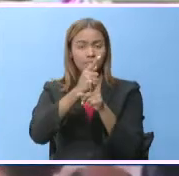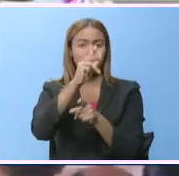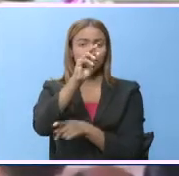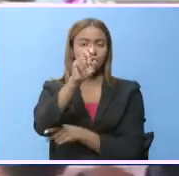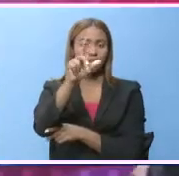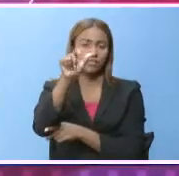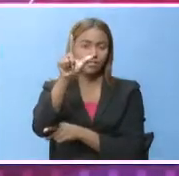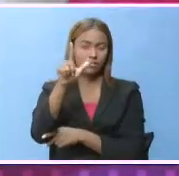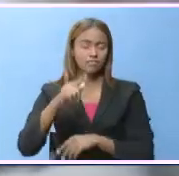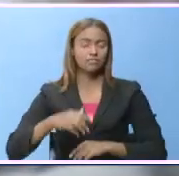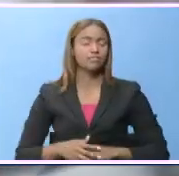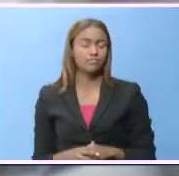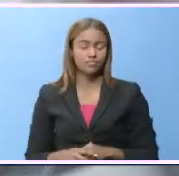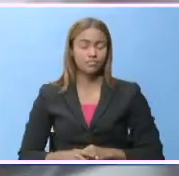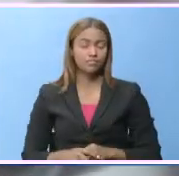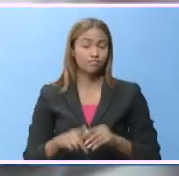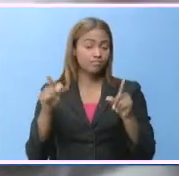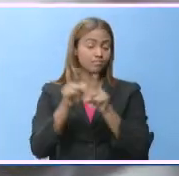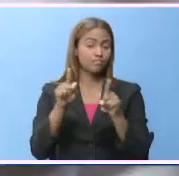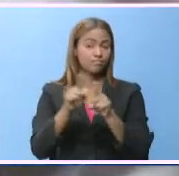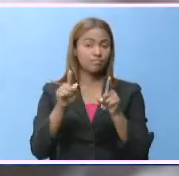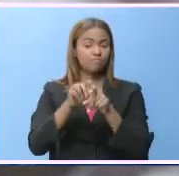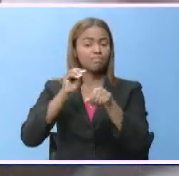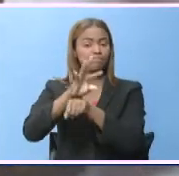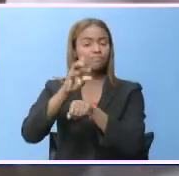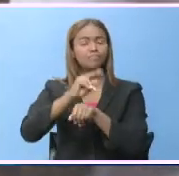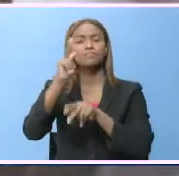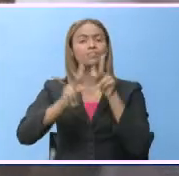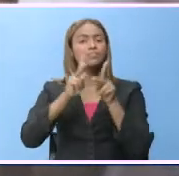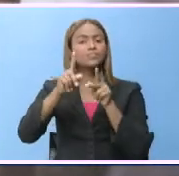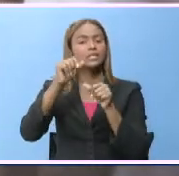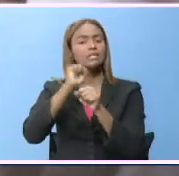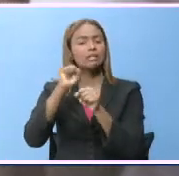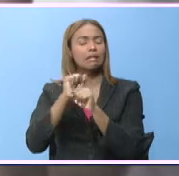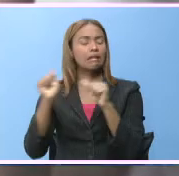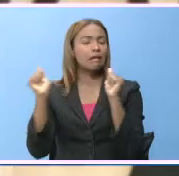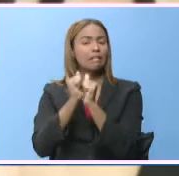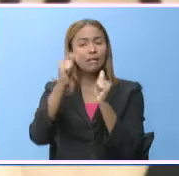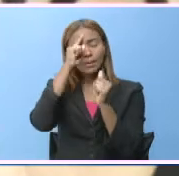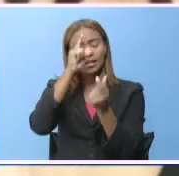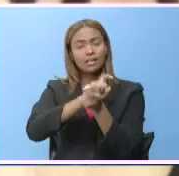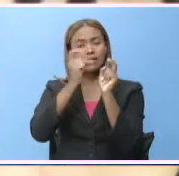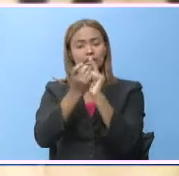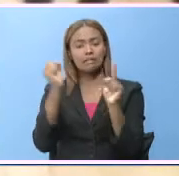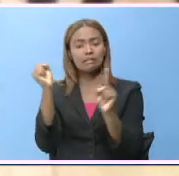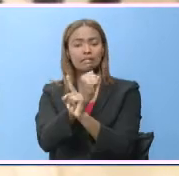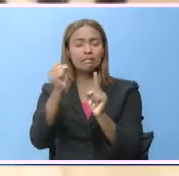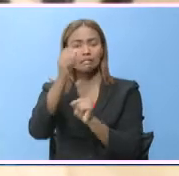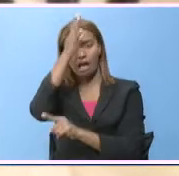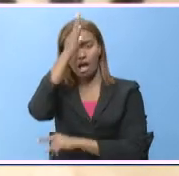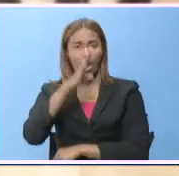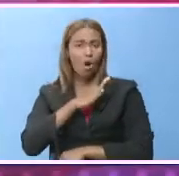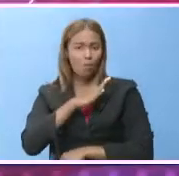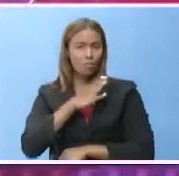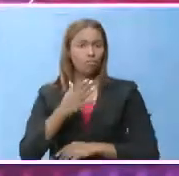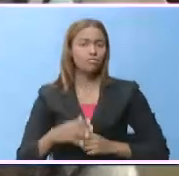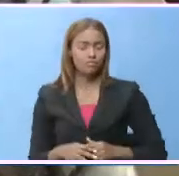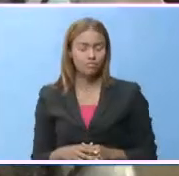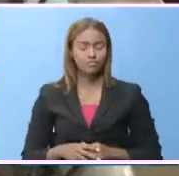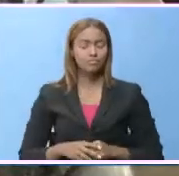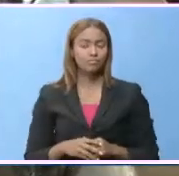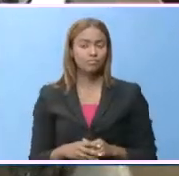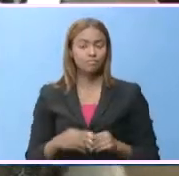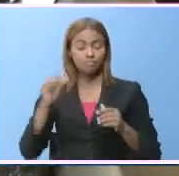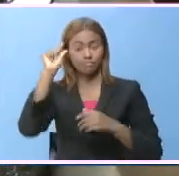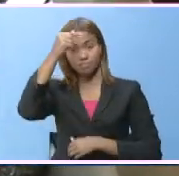Mirabal. Además, exhorta a la población a trabajar juntos para erradicar la violencia machista.